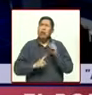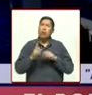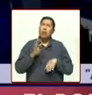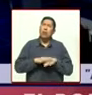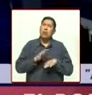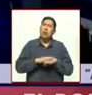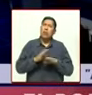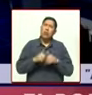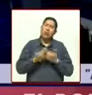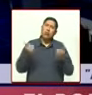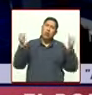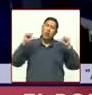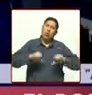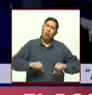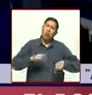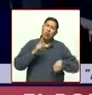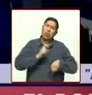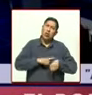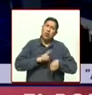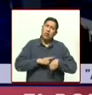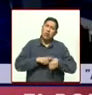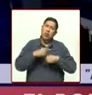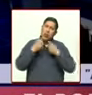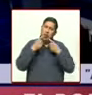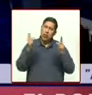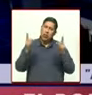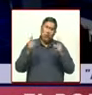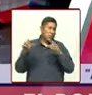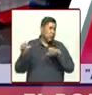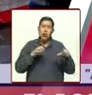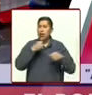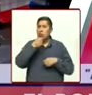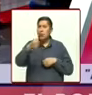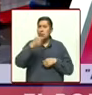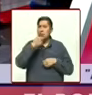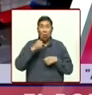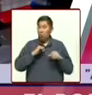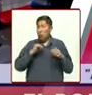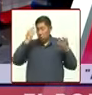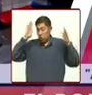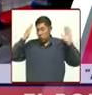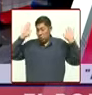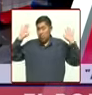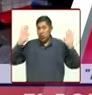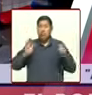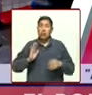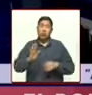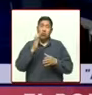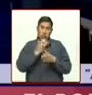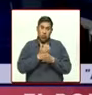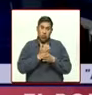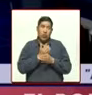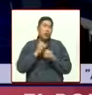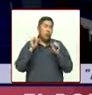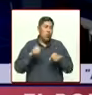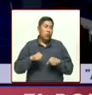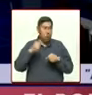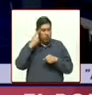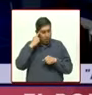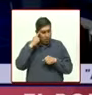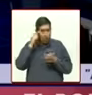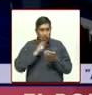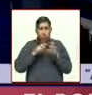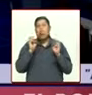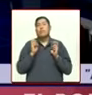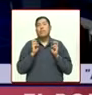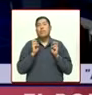la atención es cómo negó el momento en que tú acudiste, hiciste la entrevista y él negó que este vehículo era de su propiedad. Se pudo tomar en cuenta en